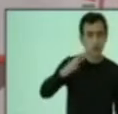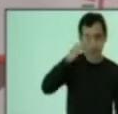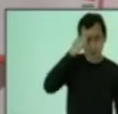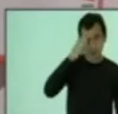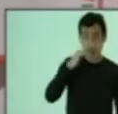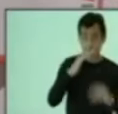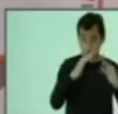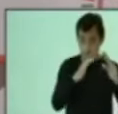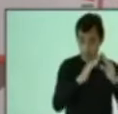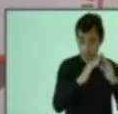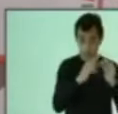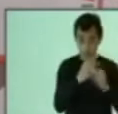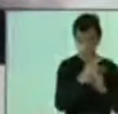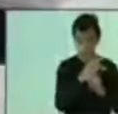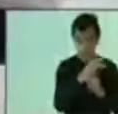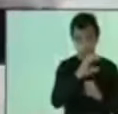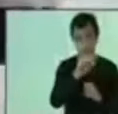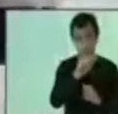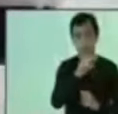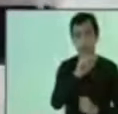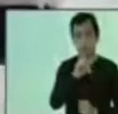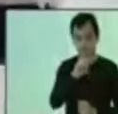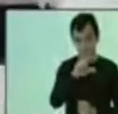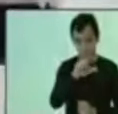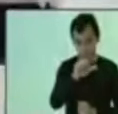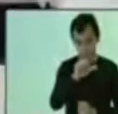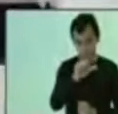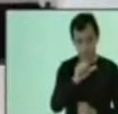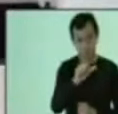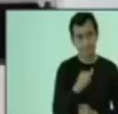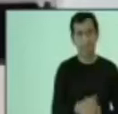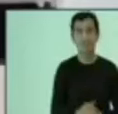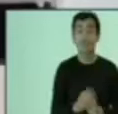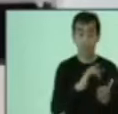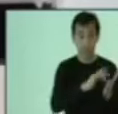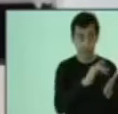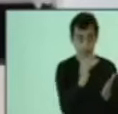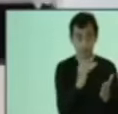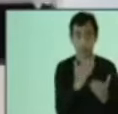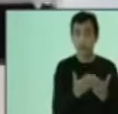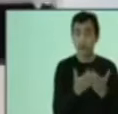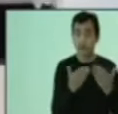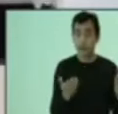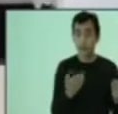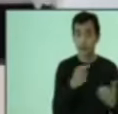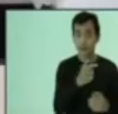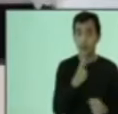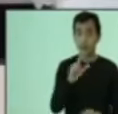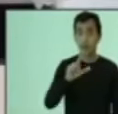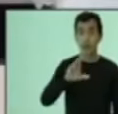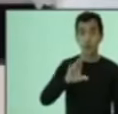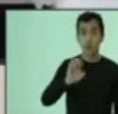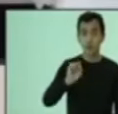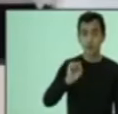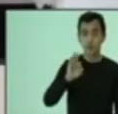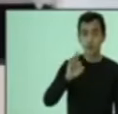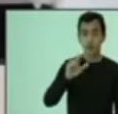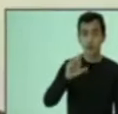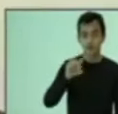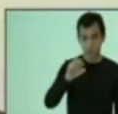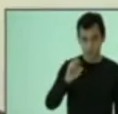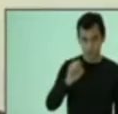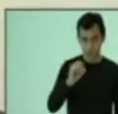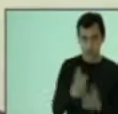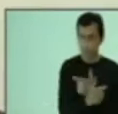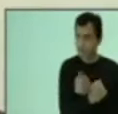tu casa. Gracias. Muchísimas gracias, candidata. Toca el turno ahora al candidato independiente, Luis Alfonso Falla Bonilla. Adelante. Muy